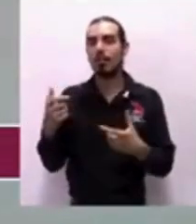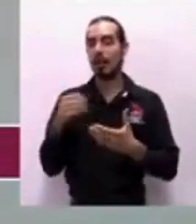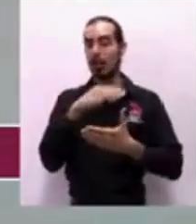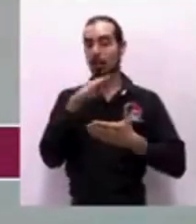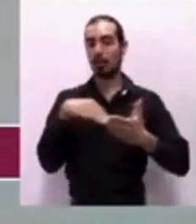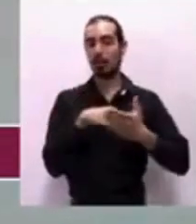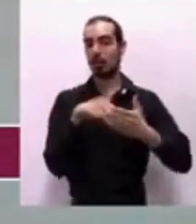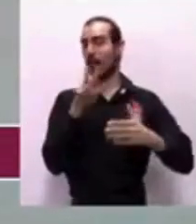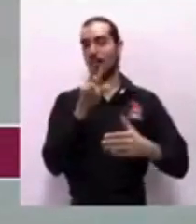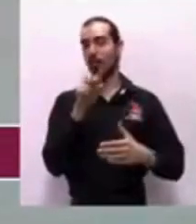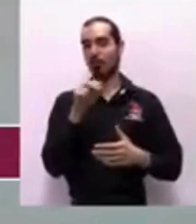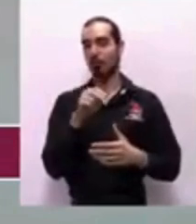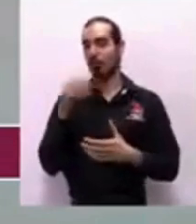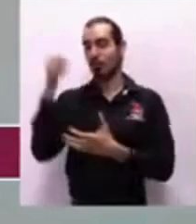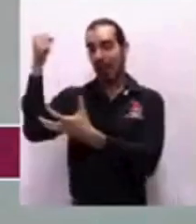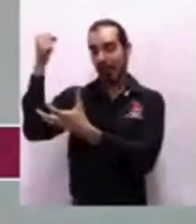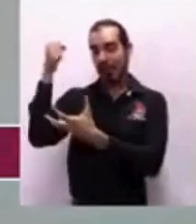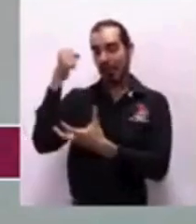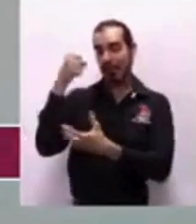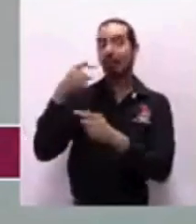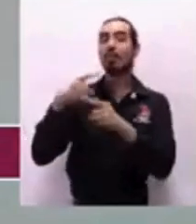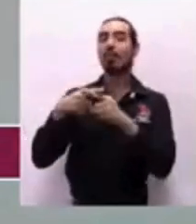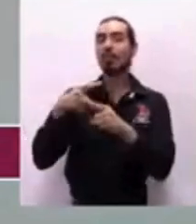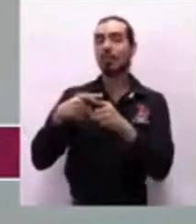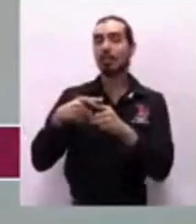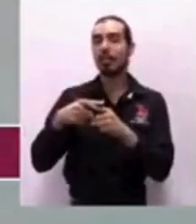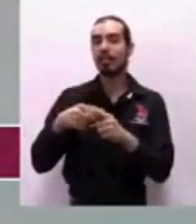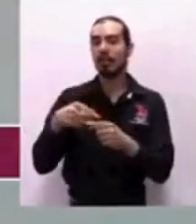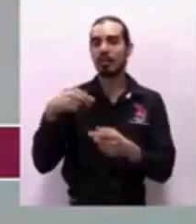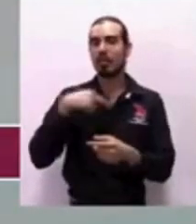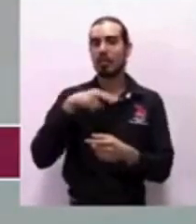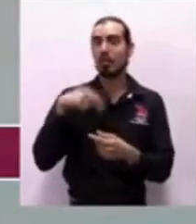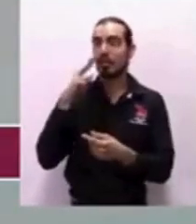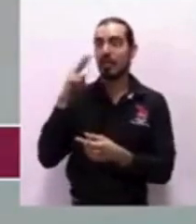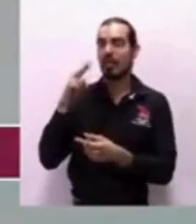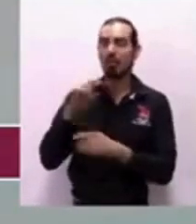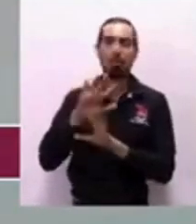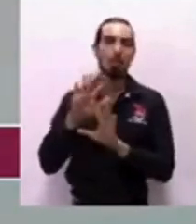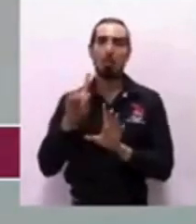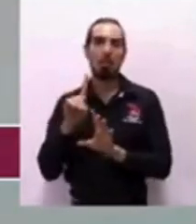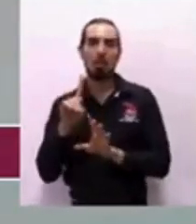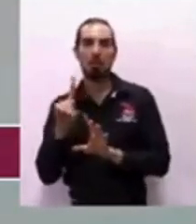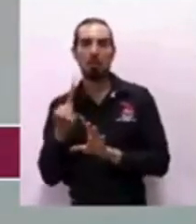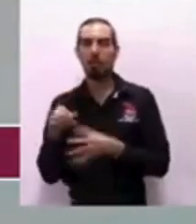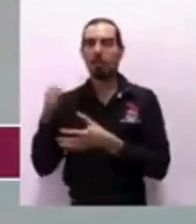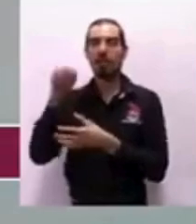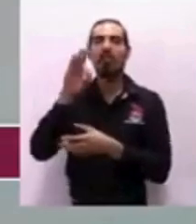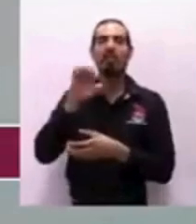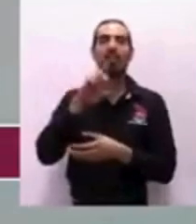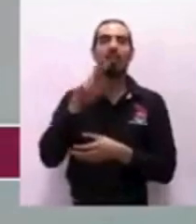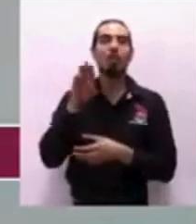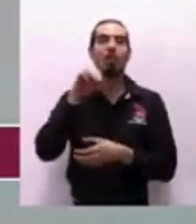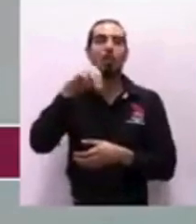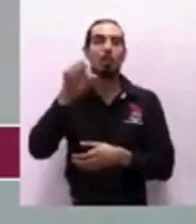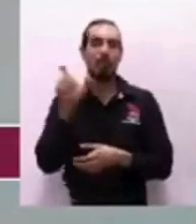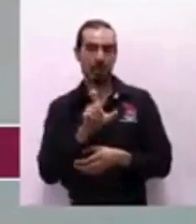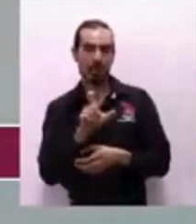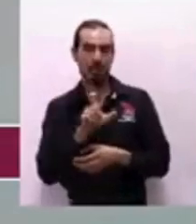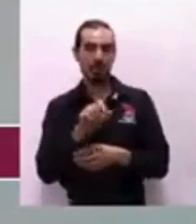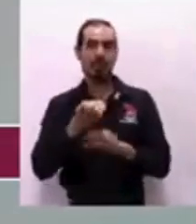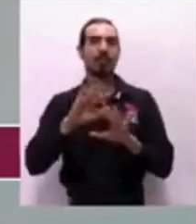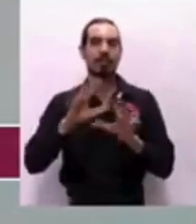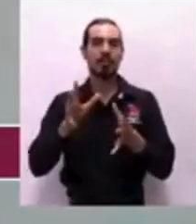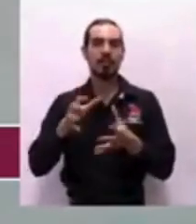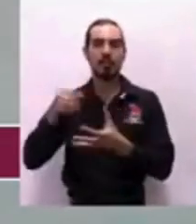municipal ese dinero nosotros no lo vamos a sa ver es es eh la obra La licitó Ferromex ya tienen el